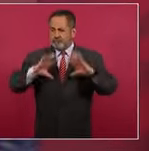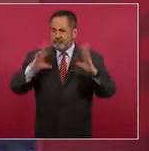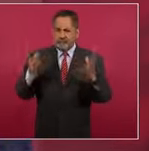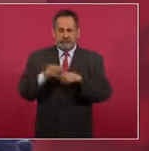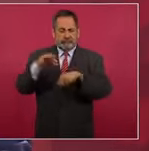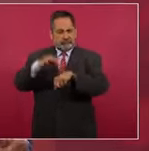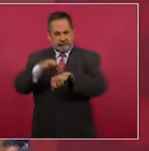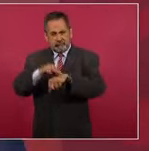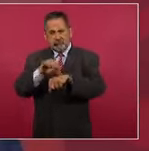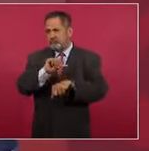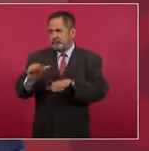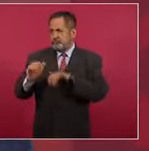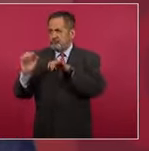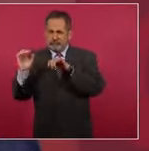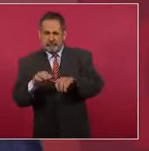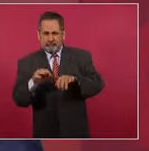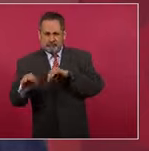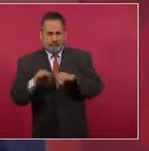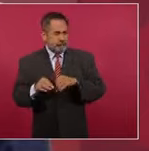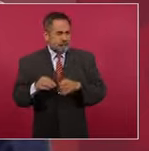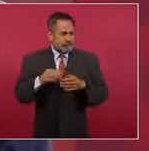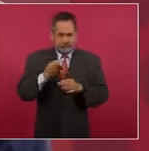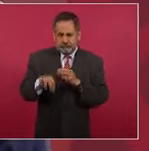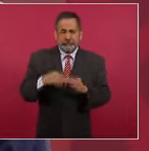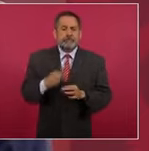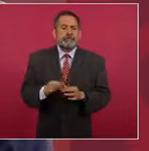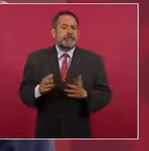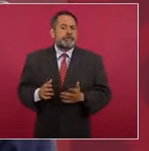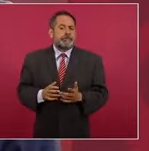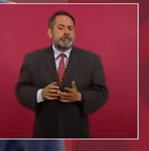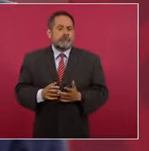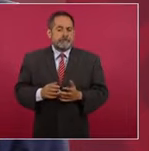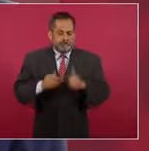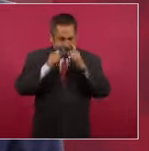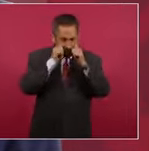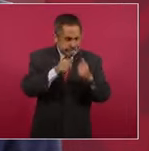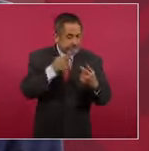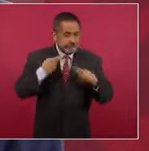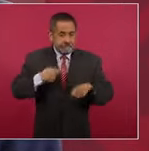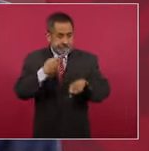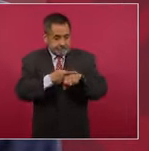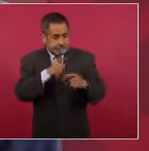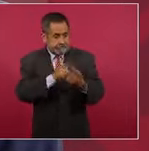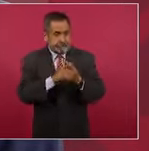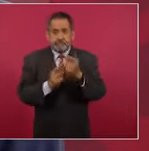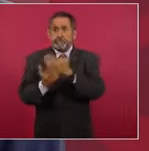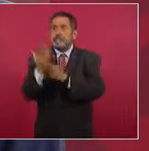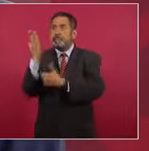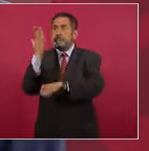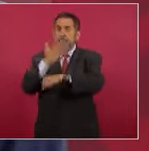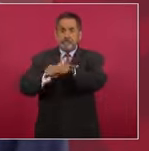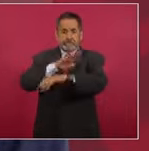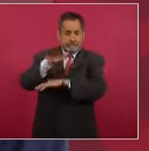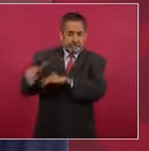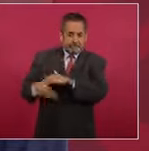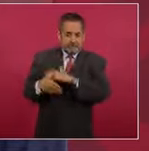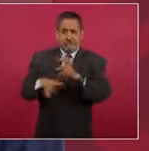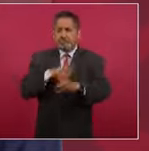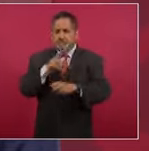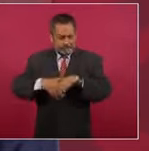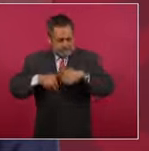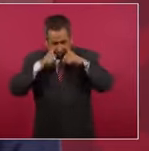médicos, se atiende a los pacientes en todos los turnos, en